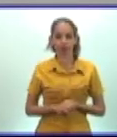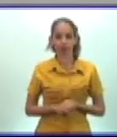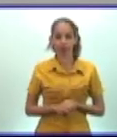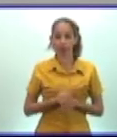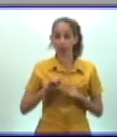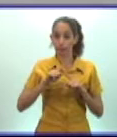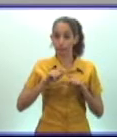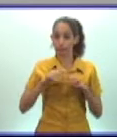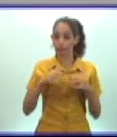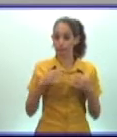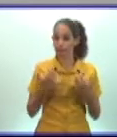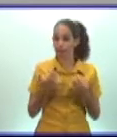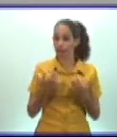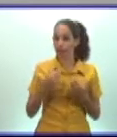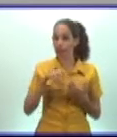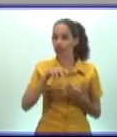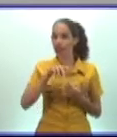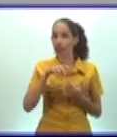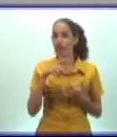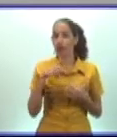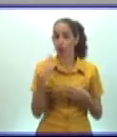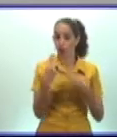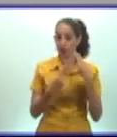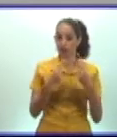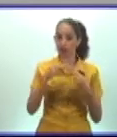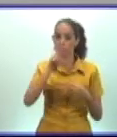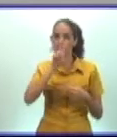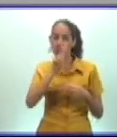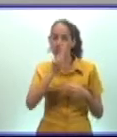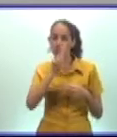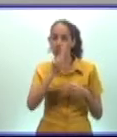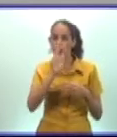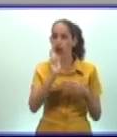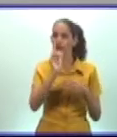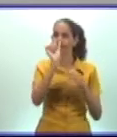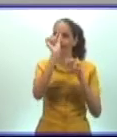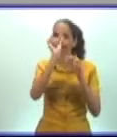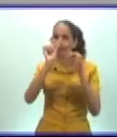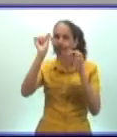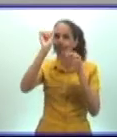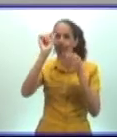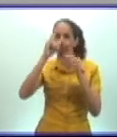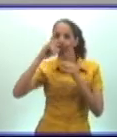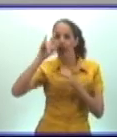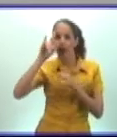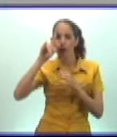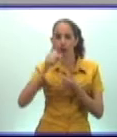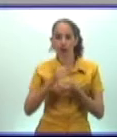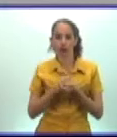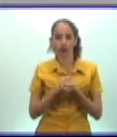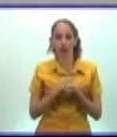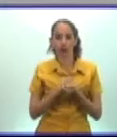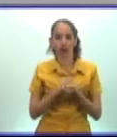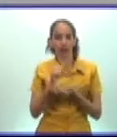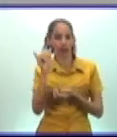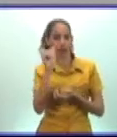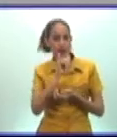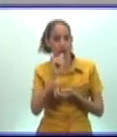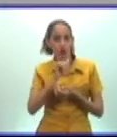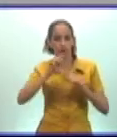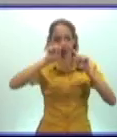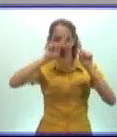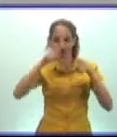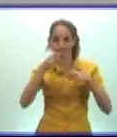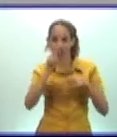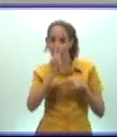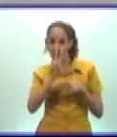Pero 2 a la 9 se puede sustituir por 2 a la 3 a la 3, aplicando